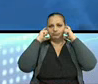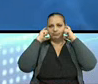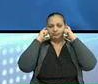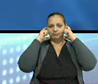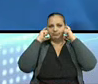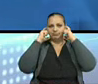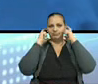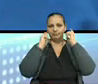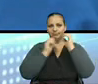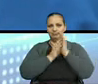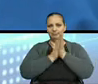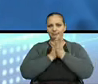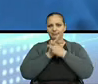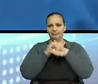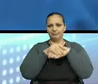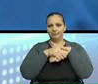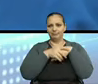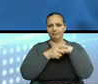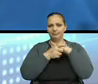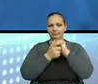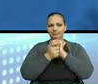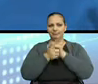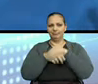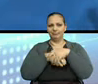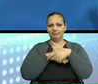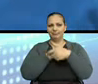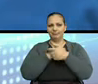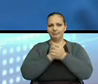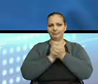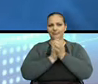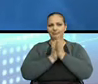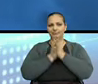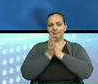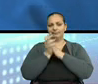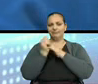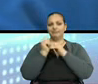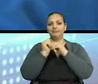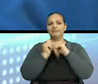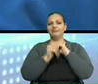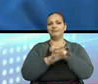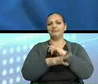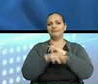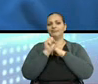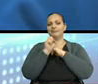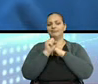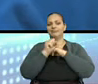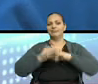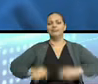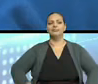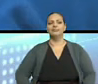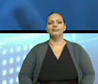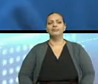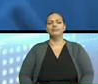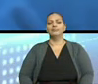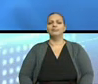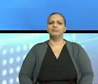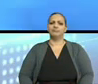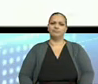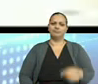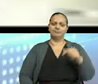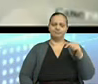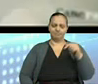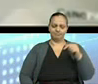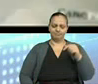bajo y malvado trabajo, ¿sabe digamos qué trabajo? ¿Sabe qué me preocupa? ¿Qué hace le preocupa? Menos de un año, creo que fue hace